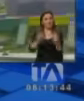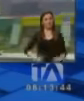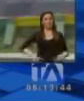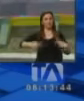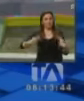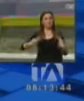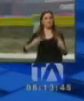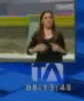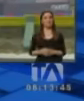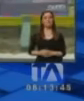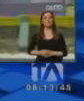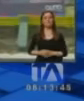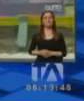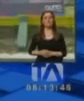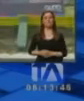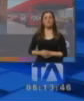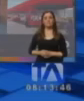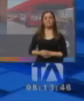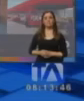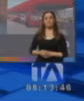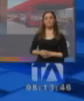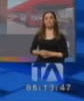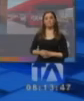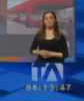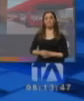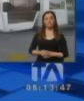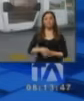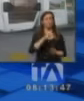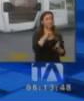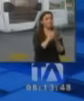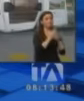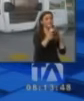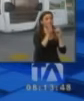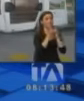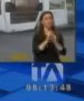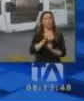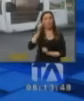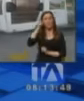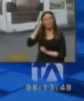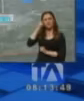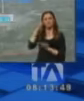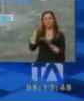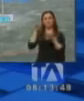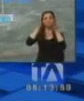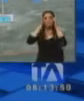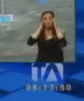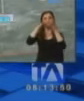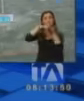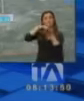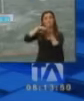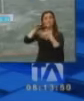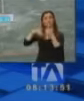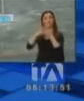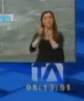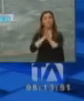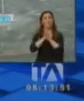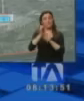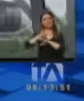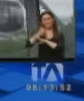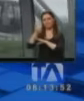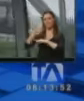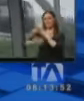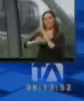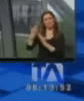la calidad tremendamente. ¿No? Hay que pensar mucho en eso también, pero sí, hay que estar atentos sobre los estudios y hay que pedirle a la autoridad